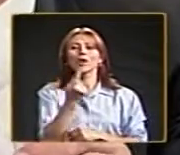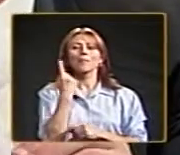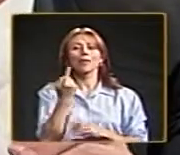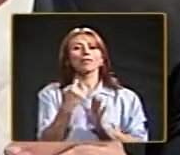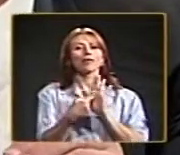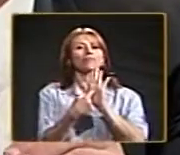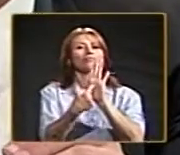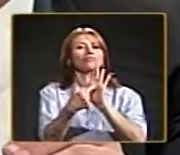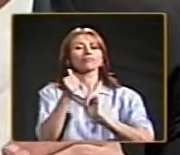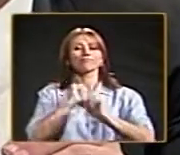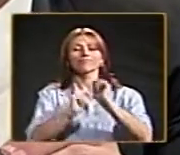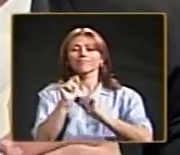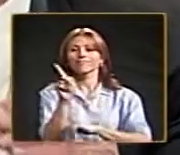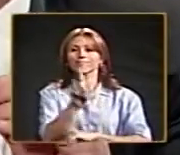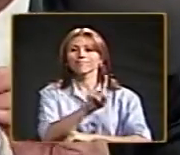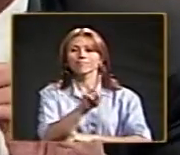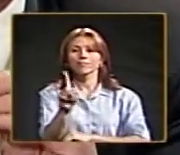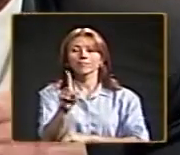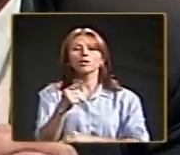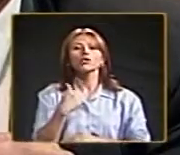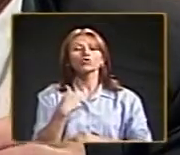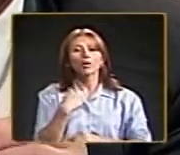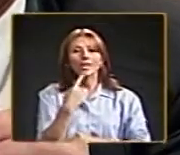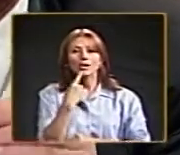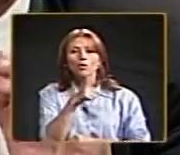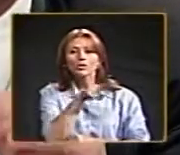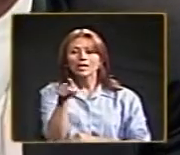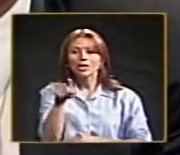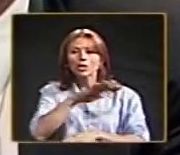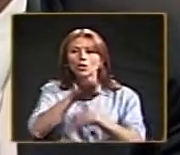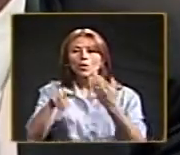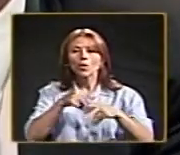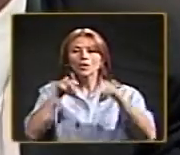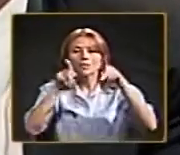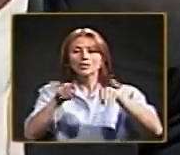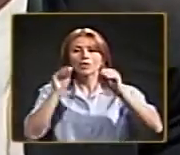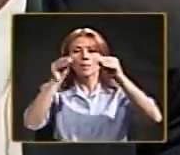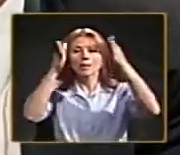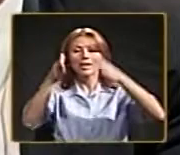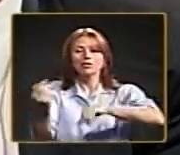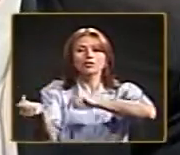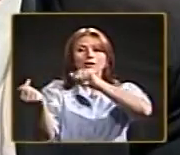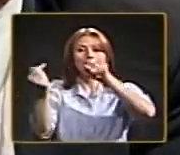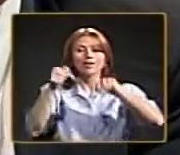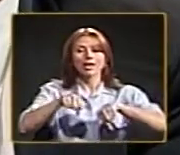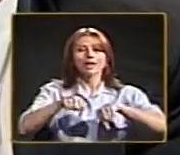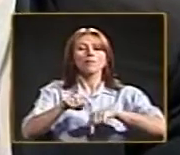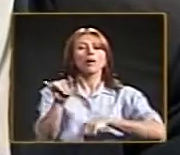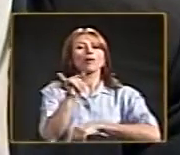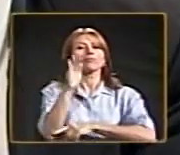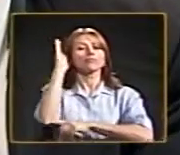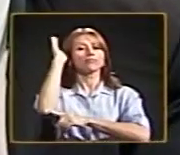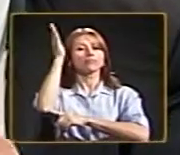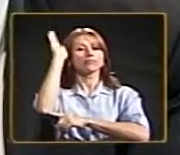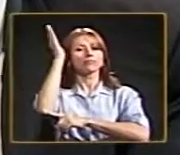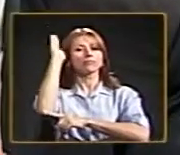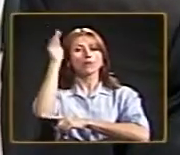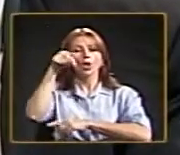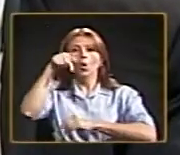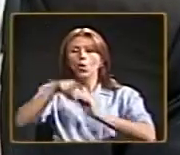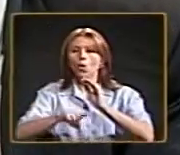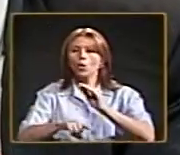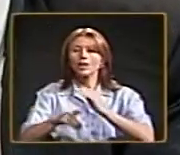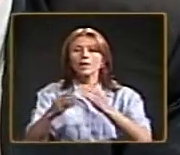sí. Quiero contarle que todos estos maestros que vienen ofrecen clases magistrales. Claro, y Hoy eso es en día hay un fundamental, gran ¿no? desarrollo del movimiento